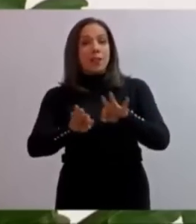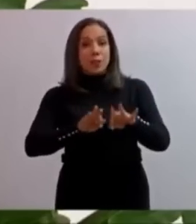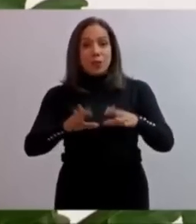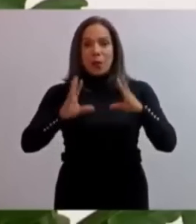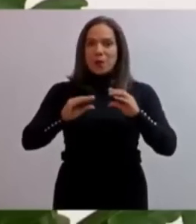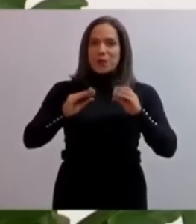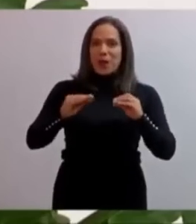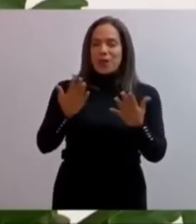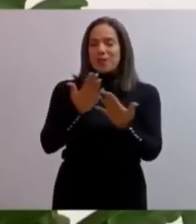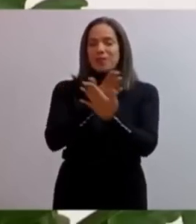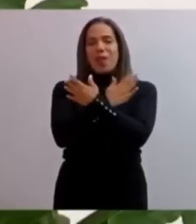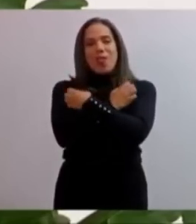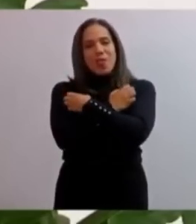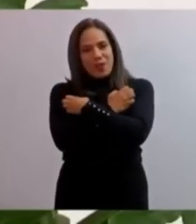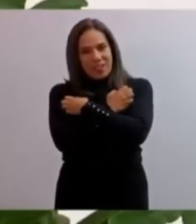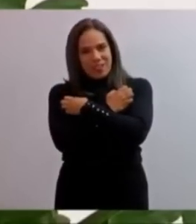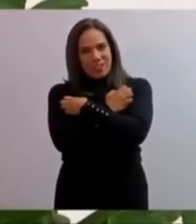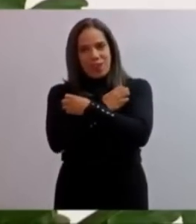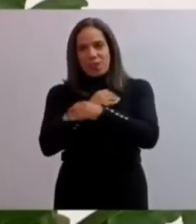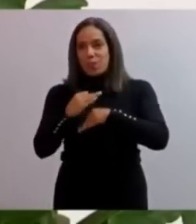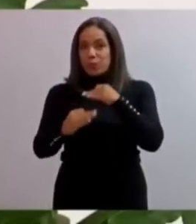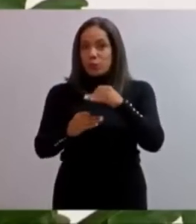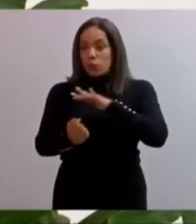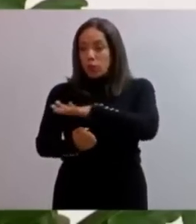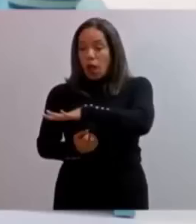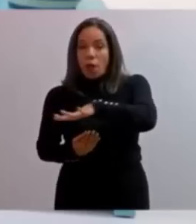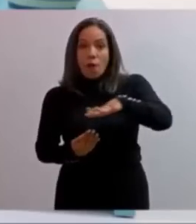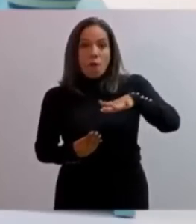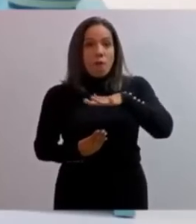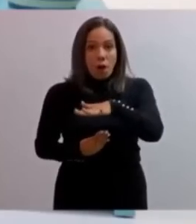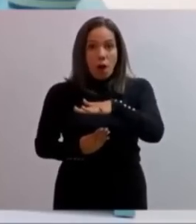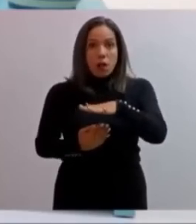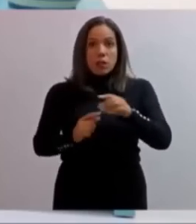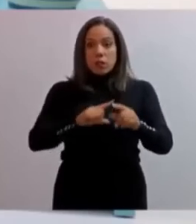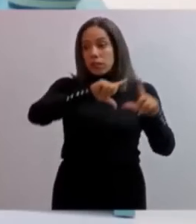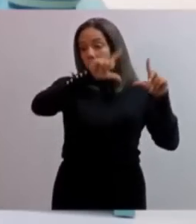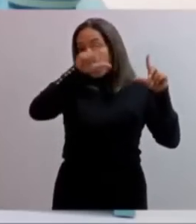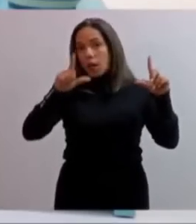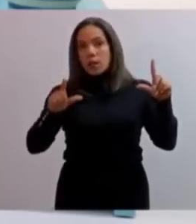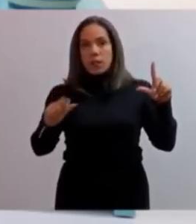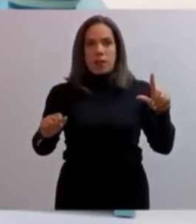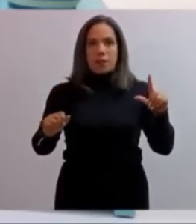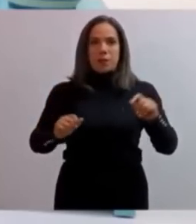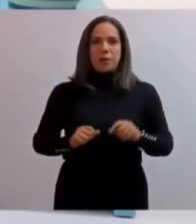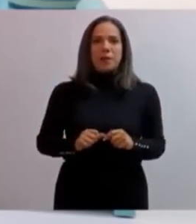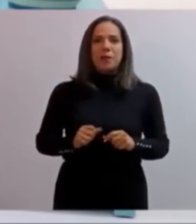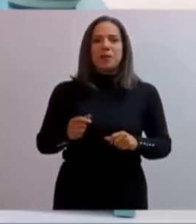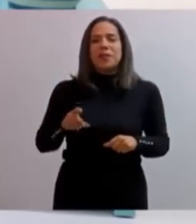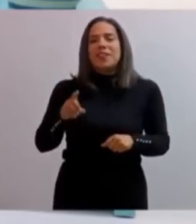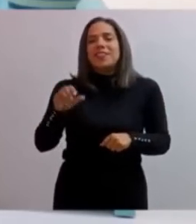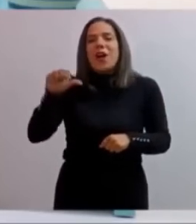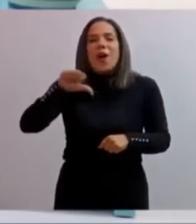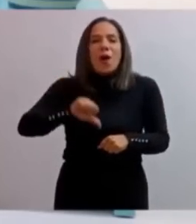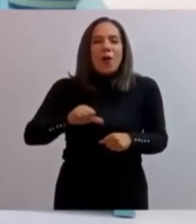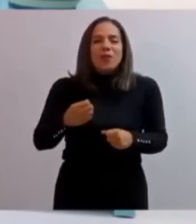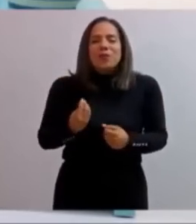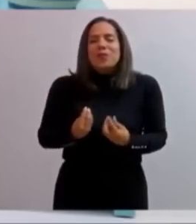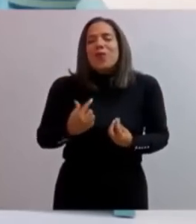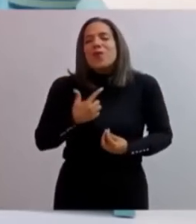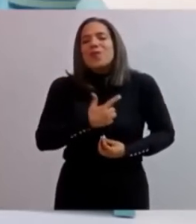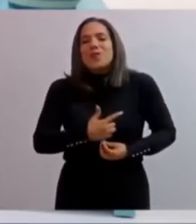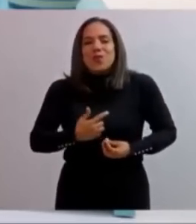y miembros de las comunidades de educación básica del país. Hoy tengo el gusto de presentar el ciclo de jornadas de